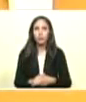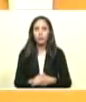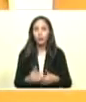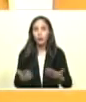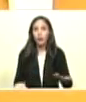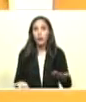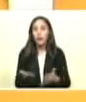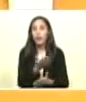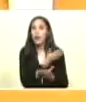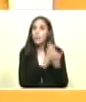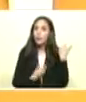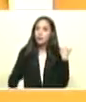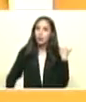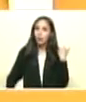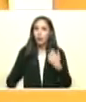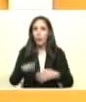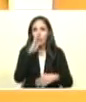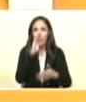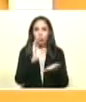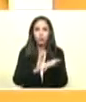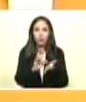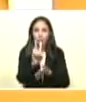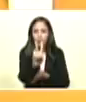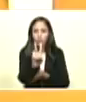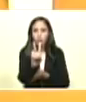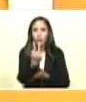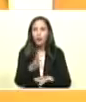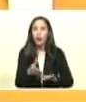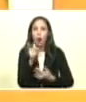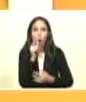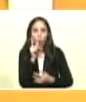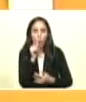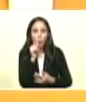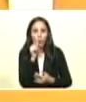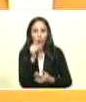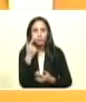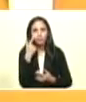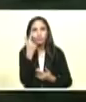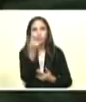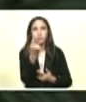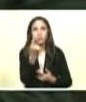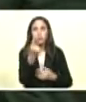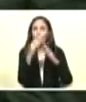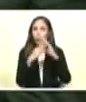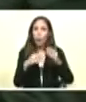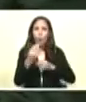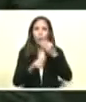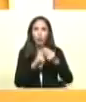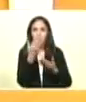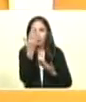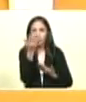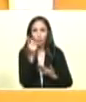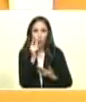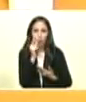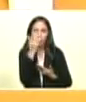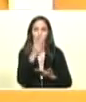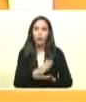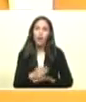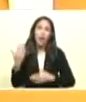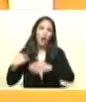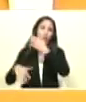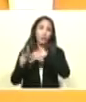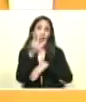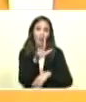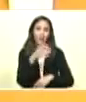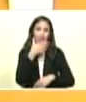Central, licenciado Ramón Lobo, todo lo que hicimos desde el 3 de diciembre, como ustedes lo